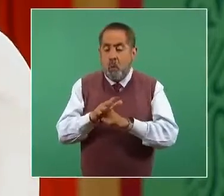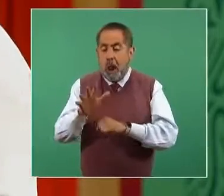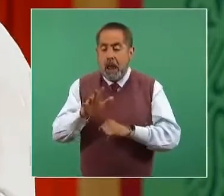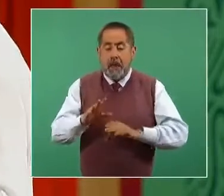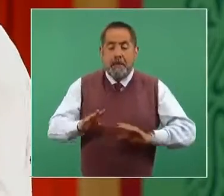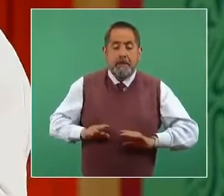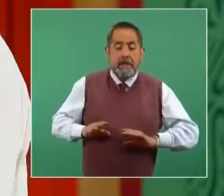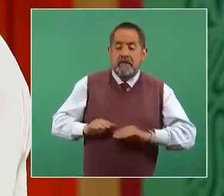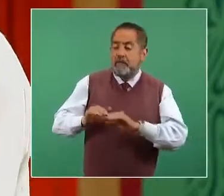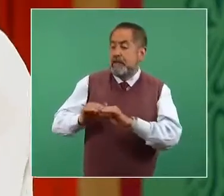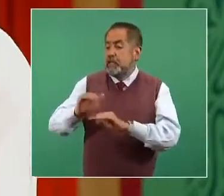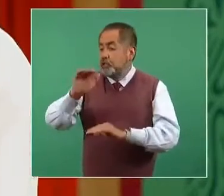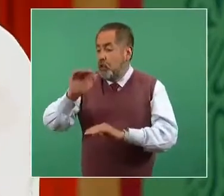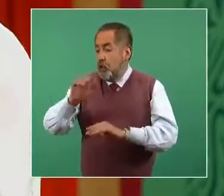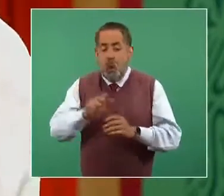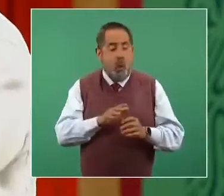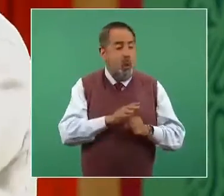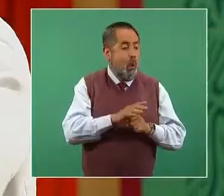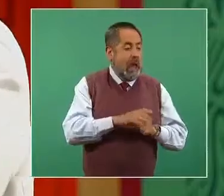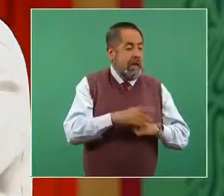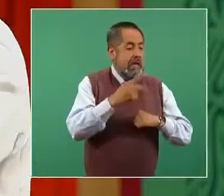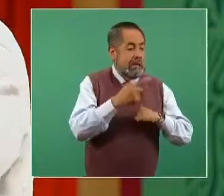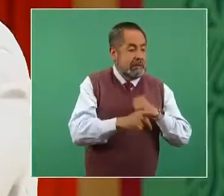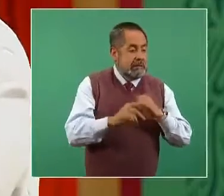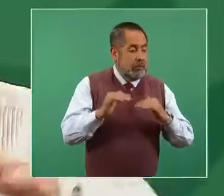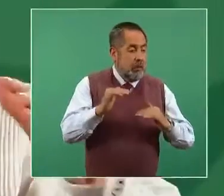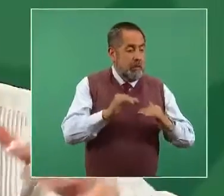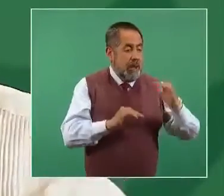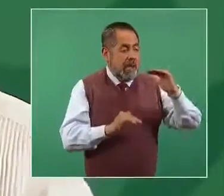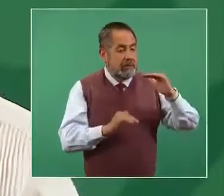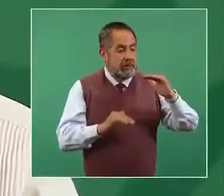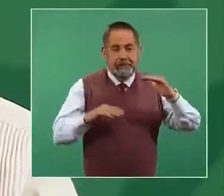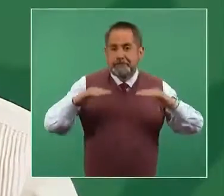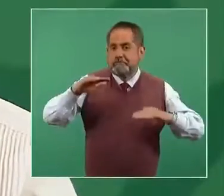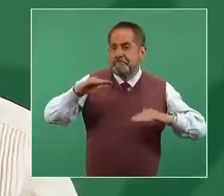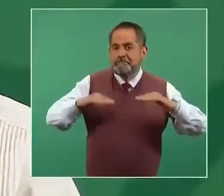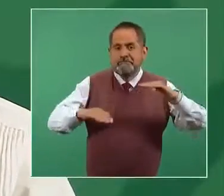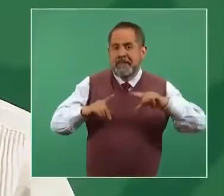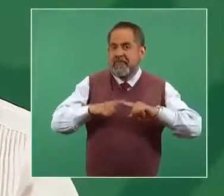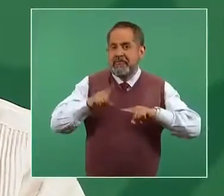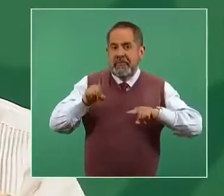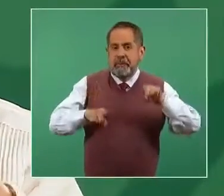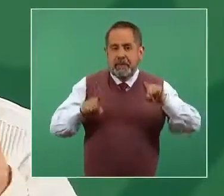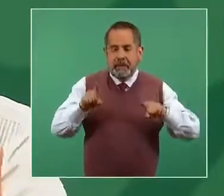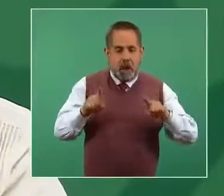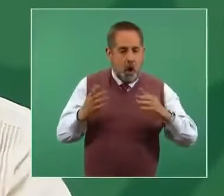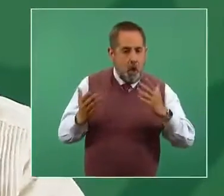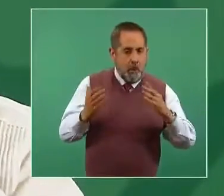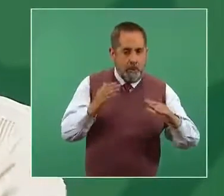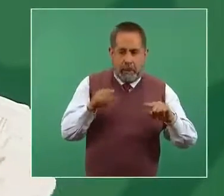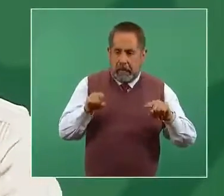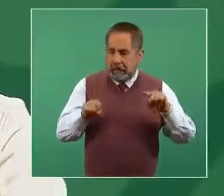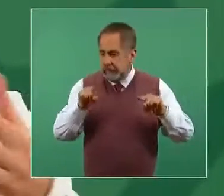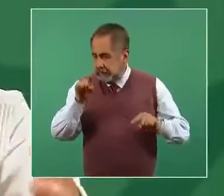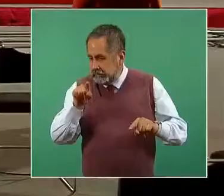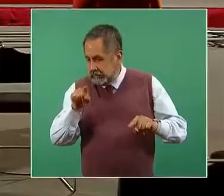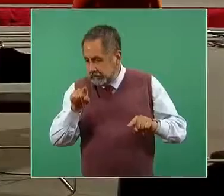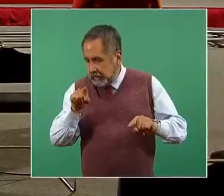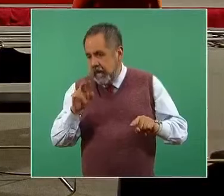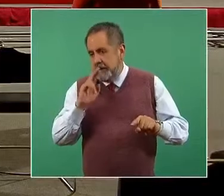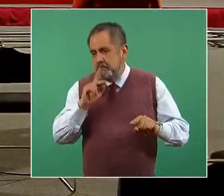beneficios y el tamaño de los riesgos es muy cambiante o muy variante cuando compara uno una intervención con